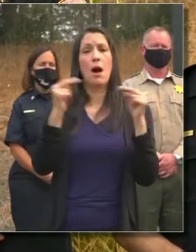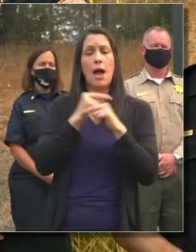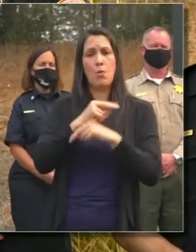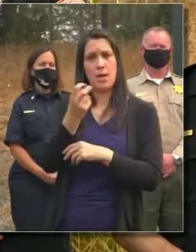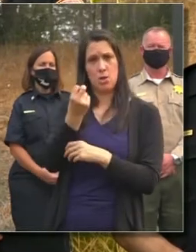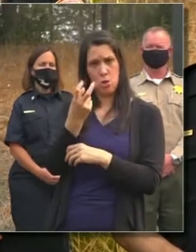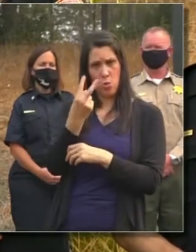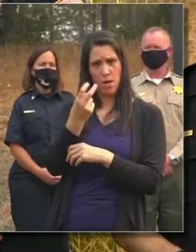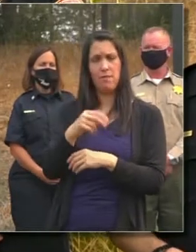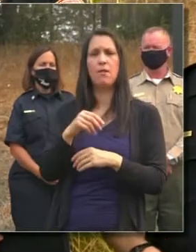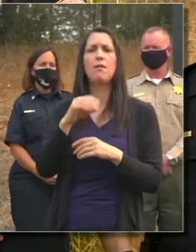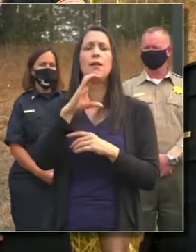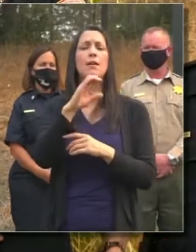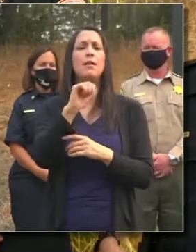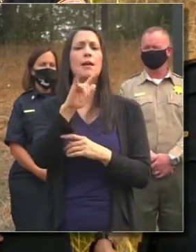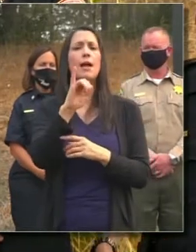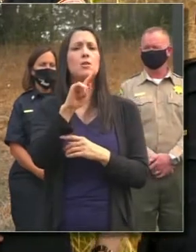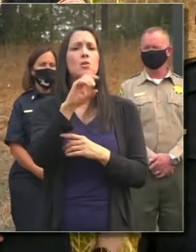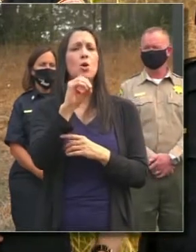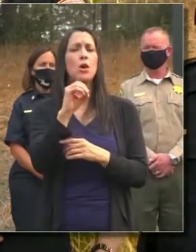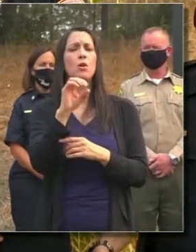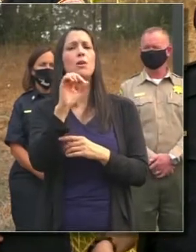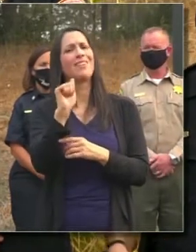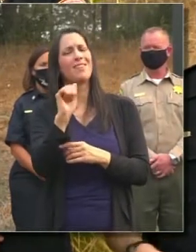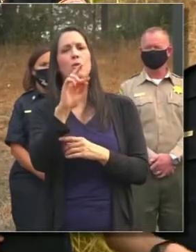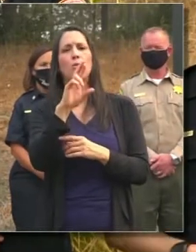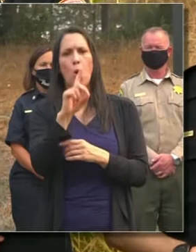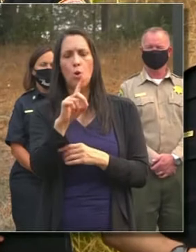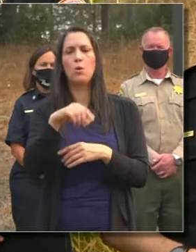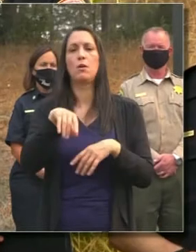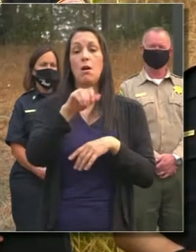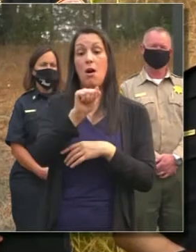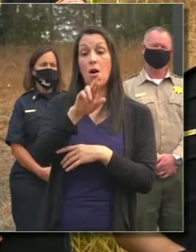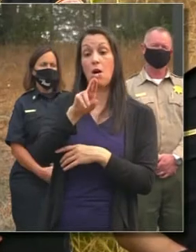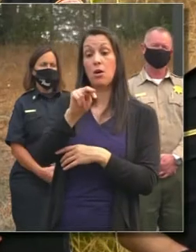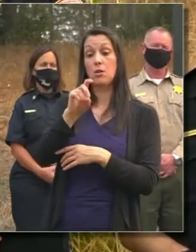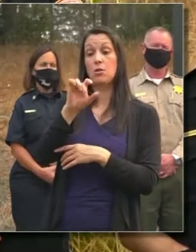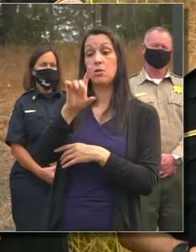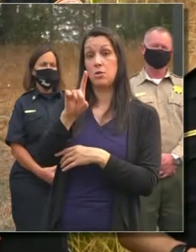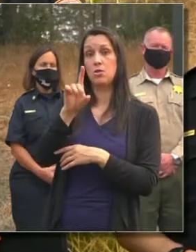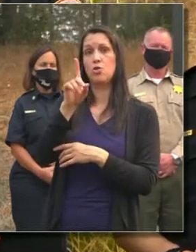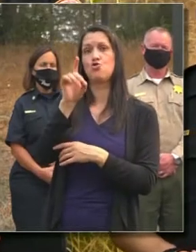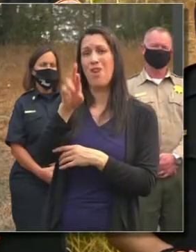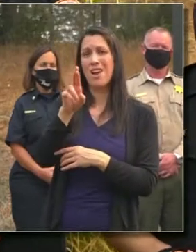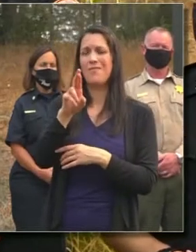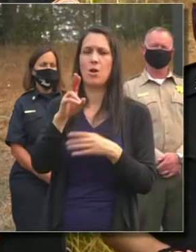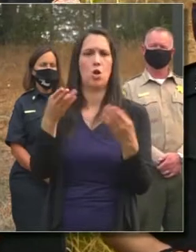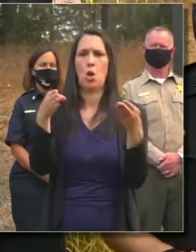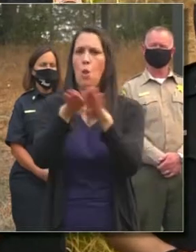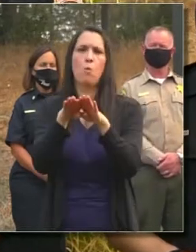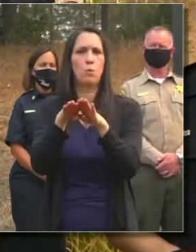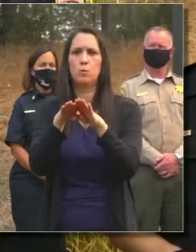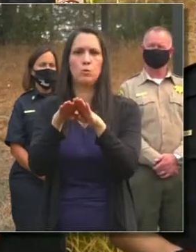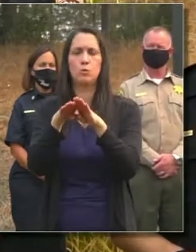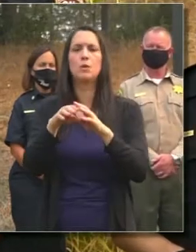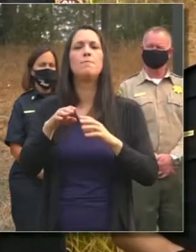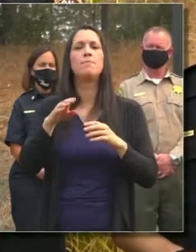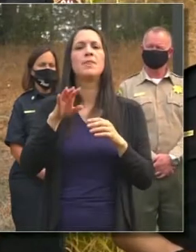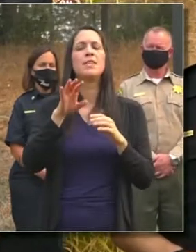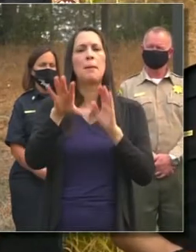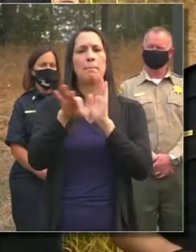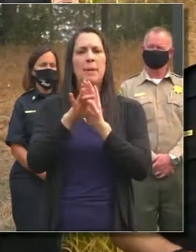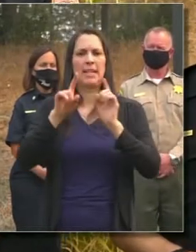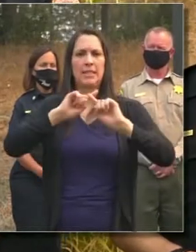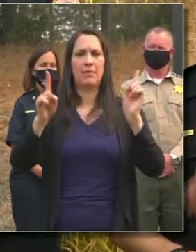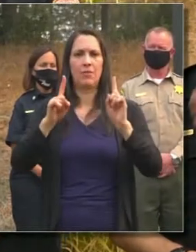la carretera 12 calixto ground y arnold drive son carreteras importantes para ir a diferentes lugares así que escojan otra ruta